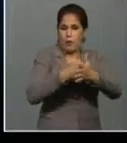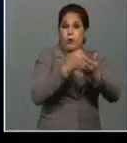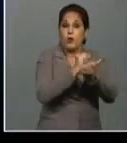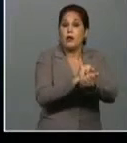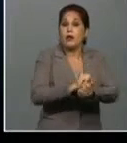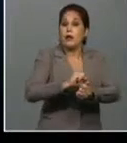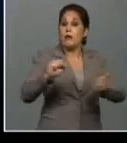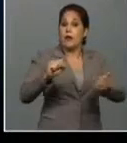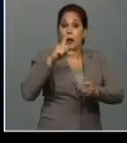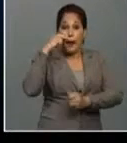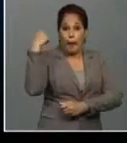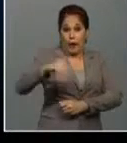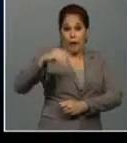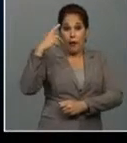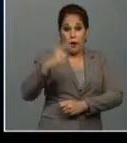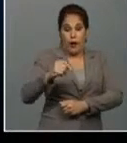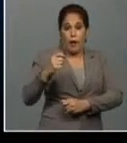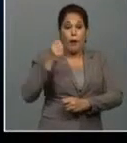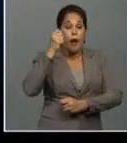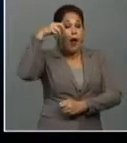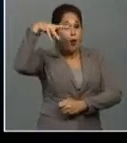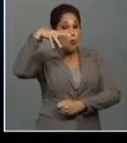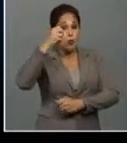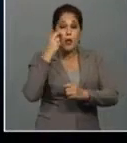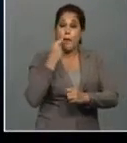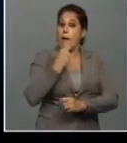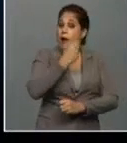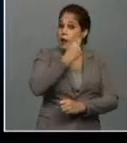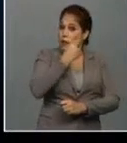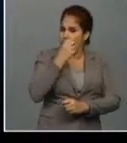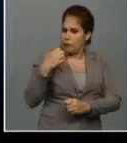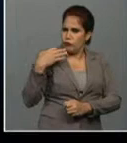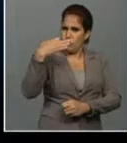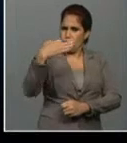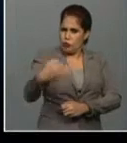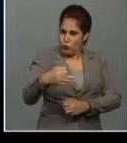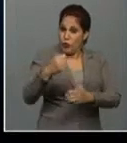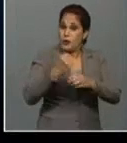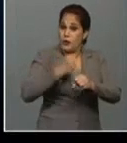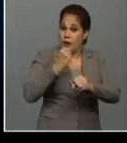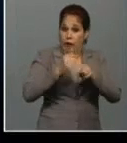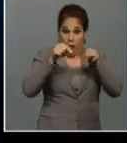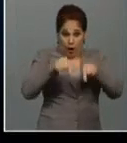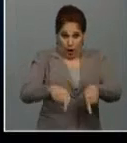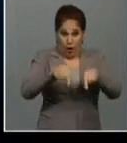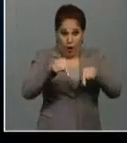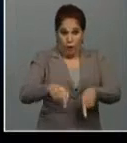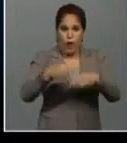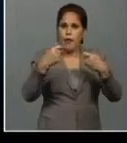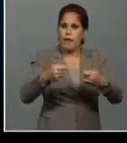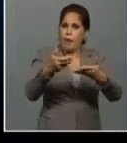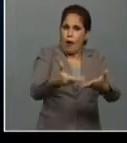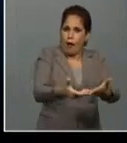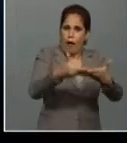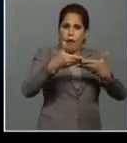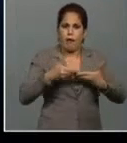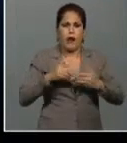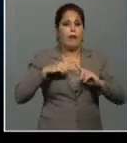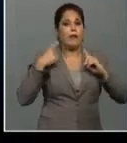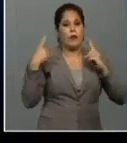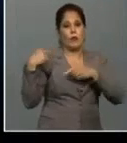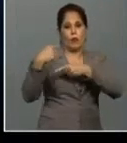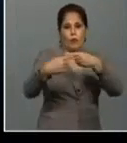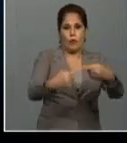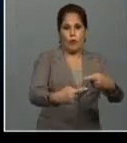libertario de los cimarrones es la luz de martí señaló díaz canel lo que tenemos ante nosotros es la entrega absoluta de la